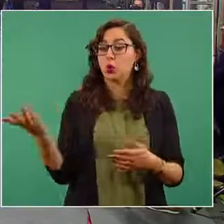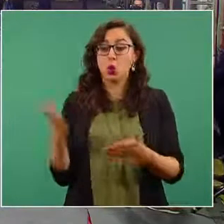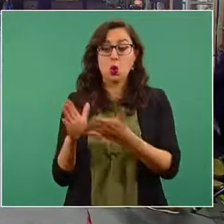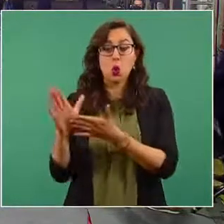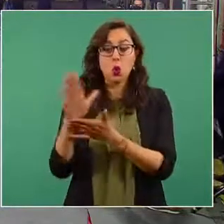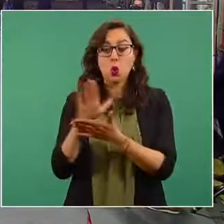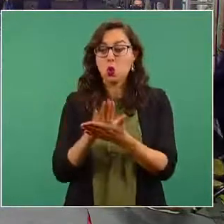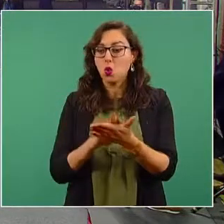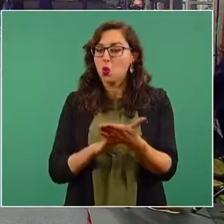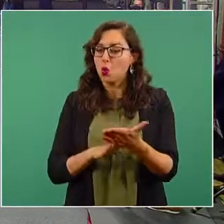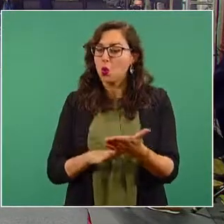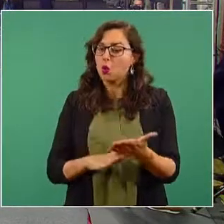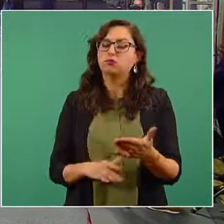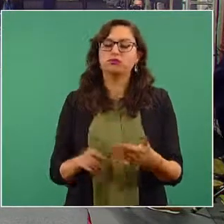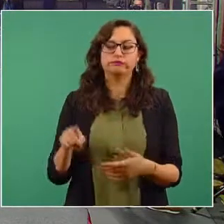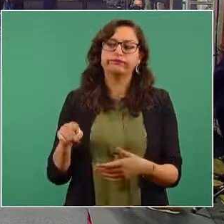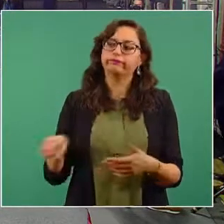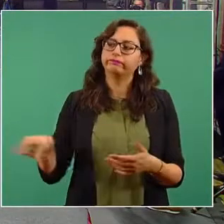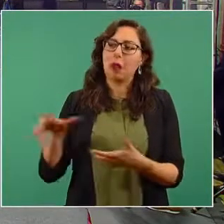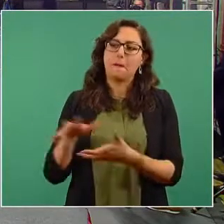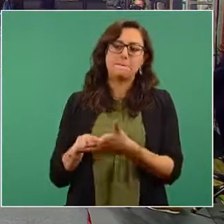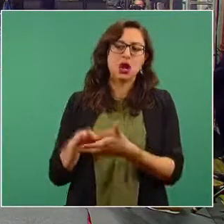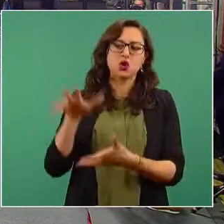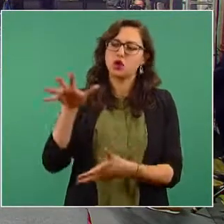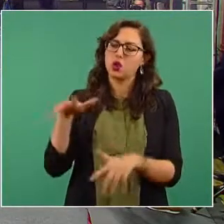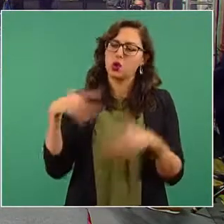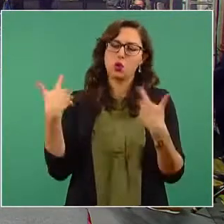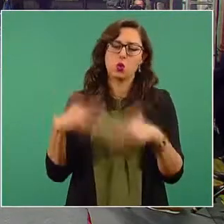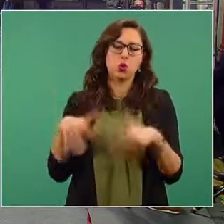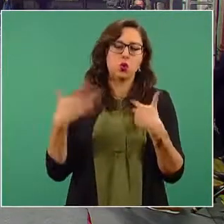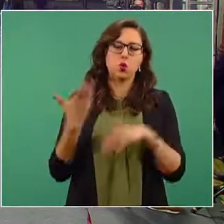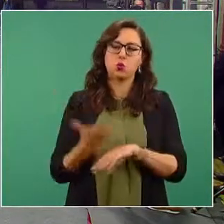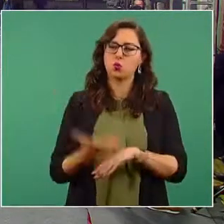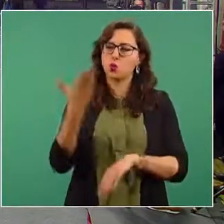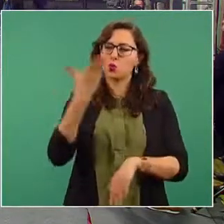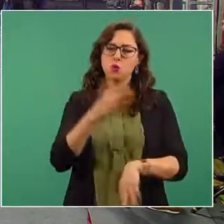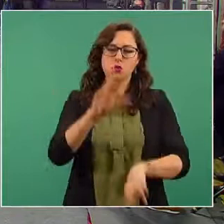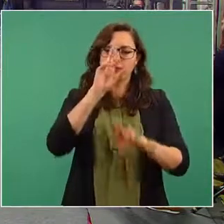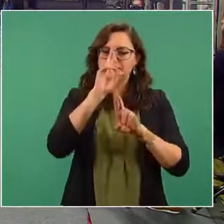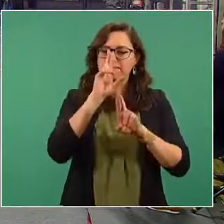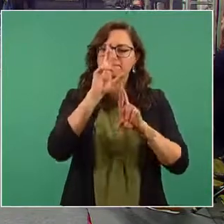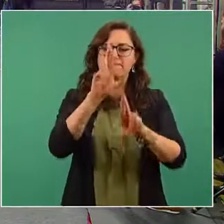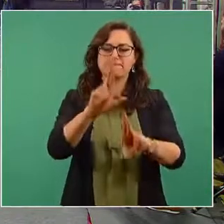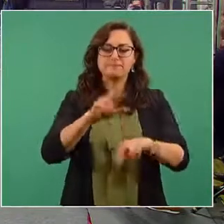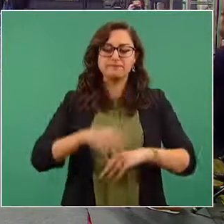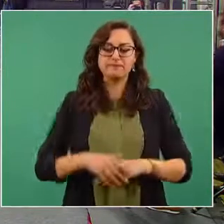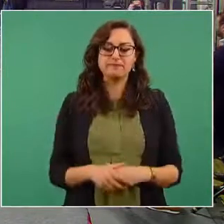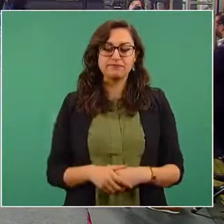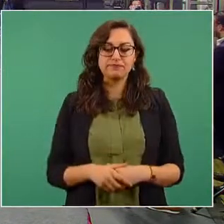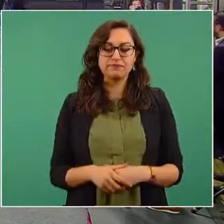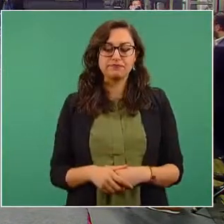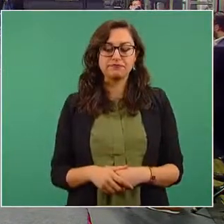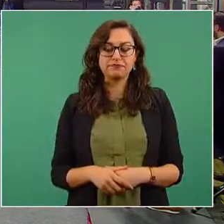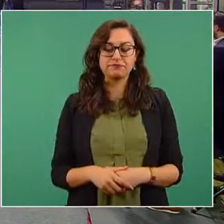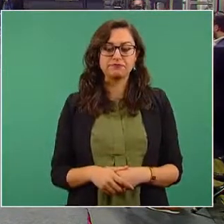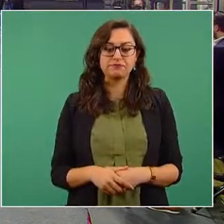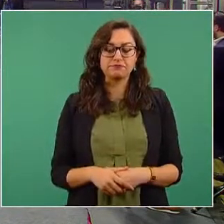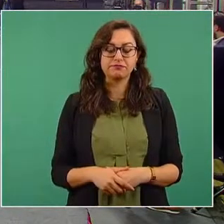que es la mayoría en nuestro país. Donde son más groseros